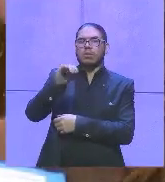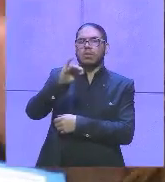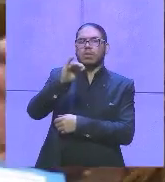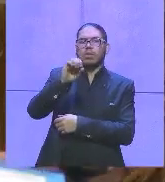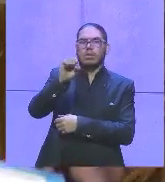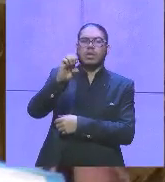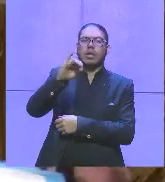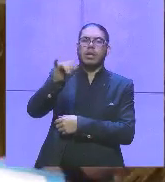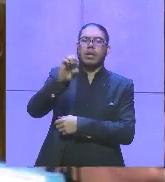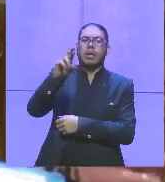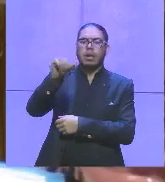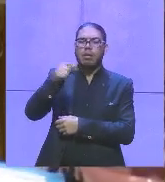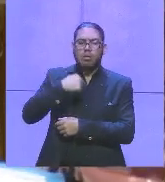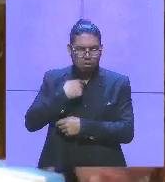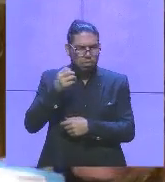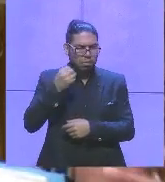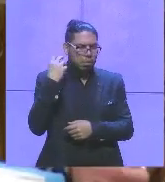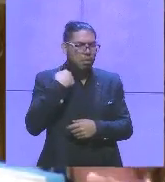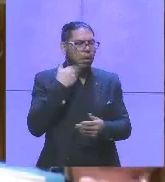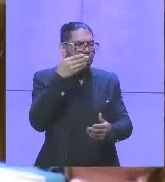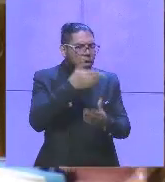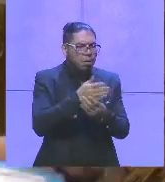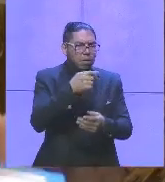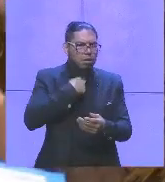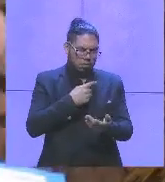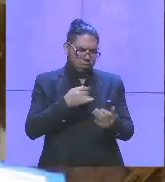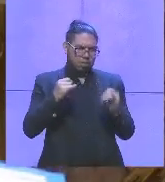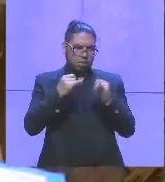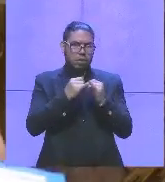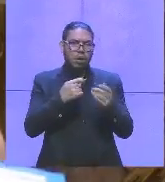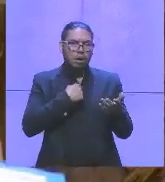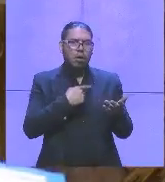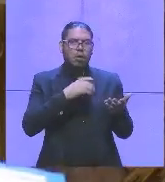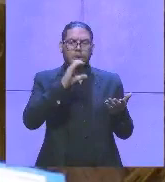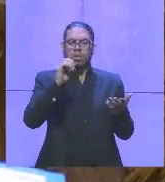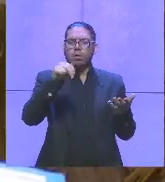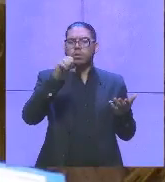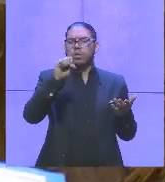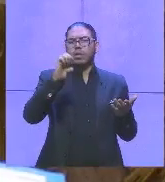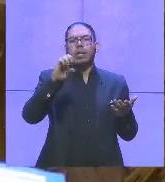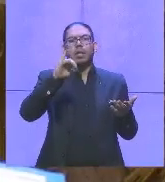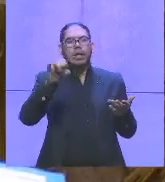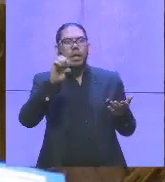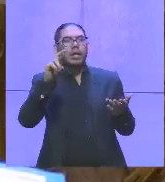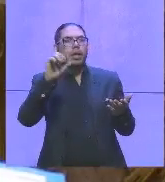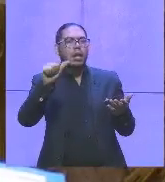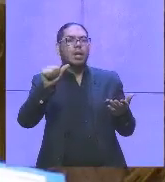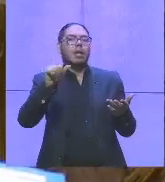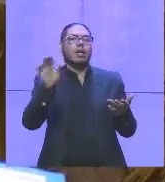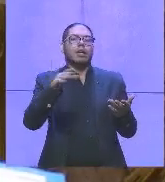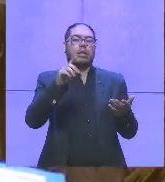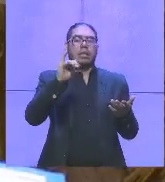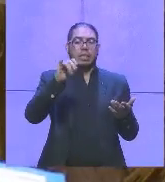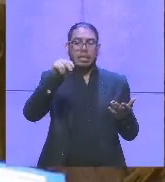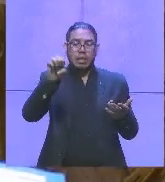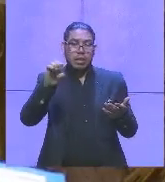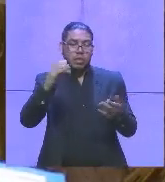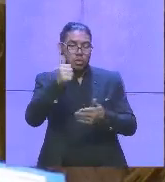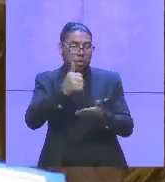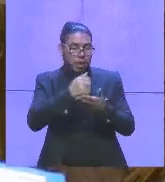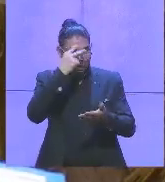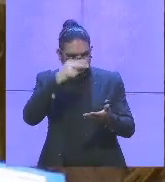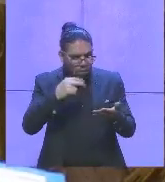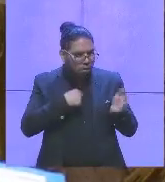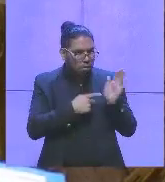eventos y decía que era consejera de ese instituto y me presentaban como consejera electoral del INE Ciudad de México. O, por ejemplo, cuando